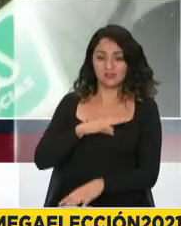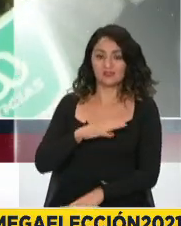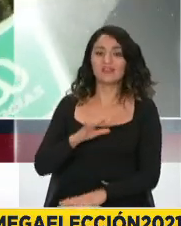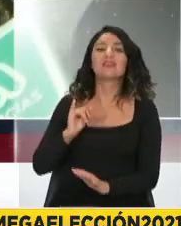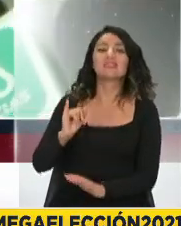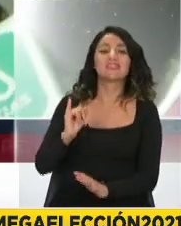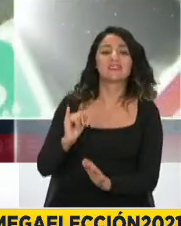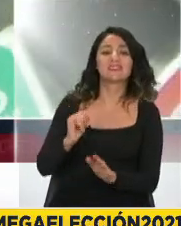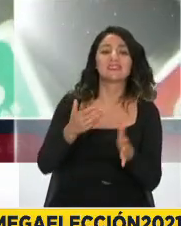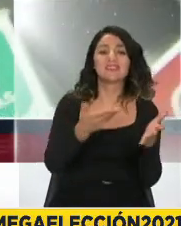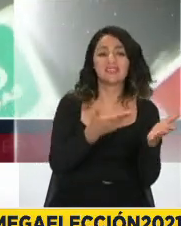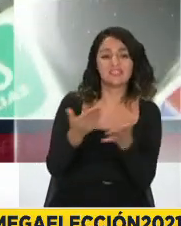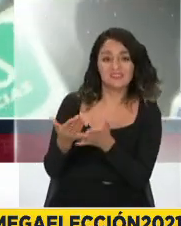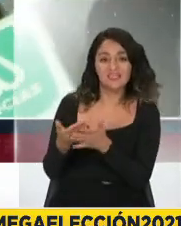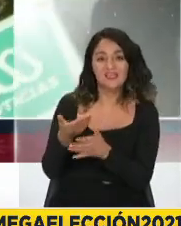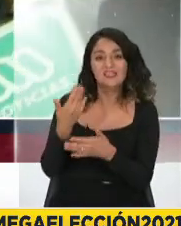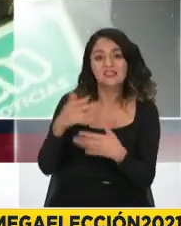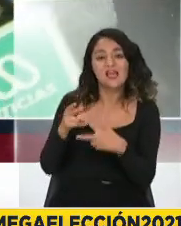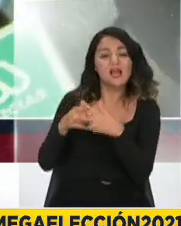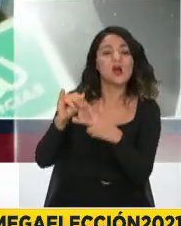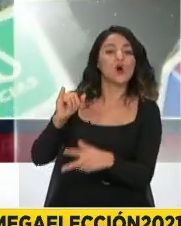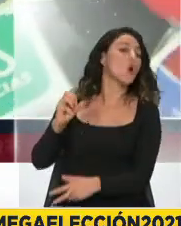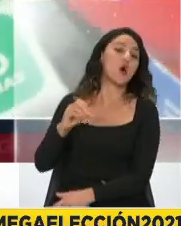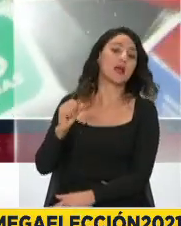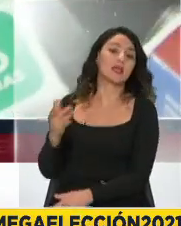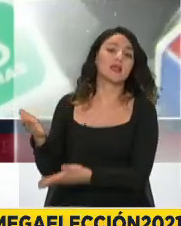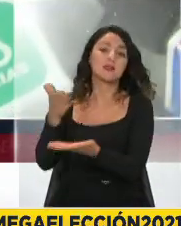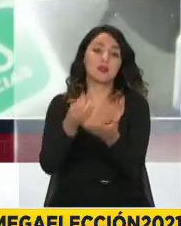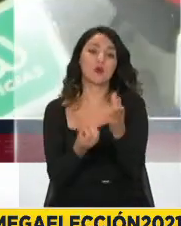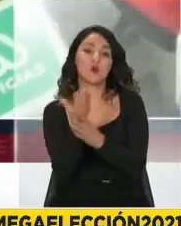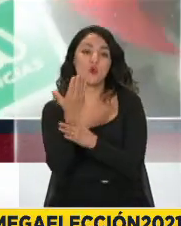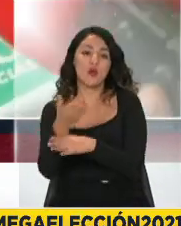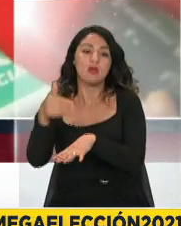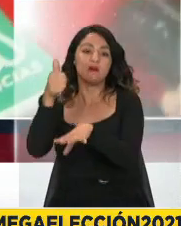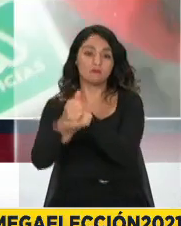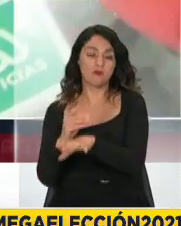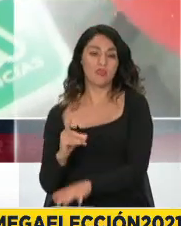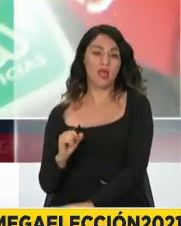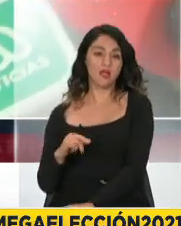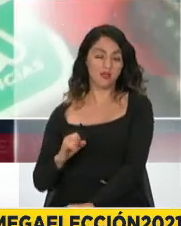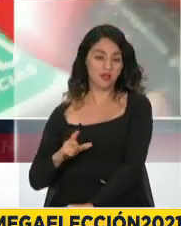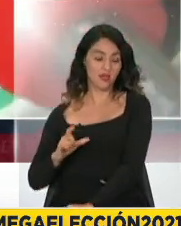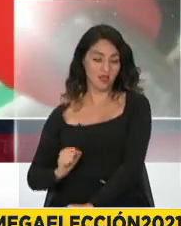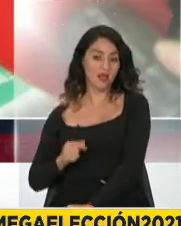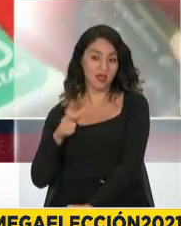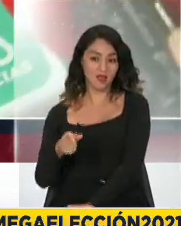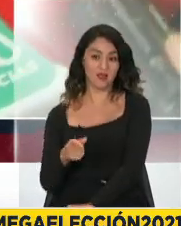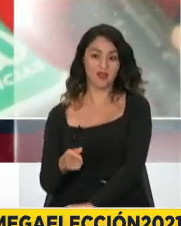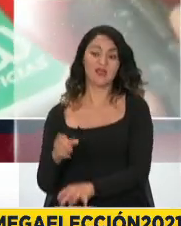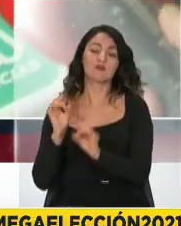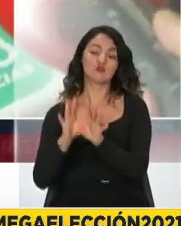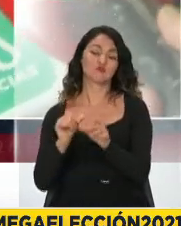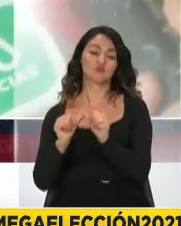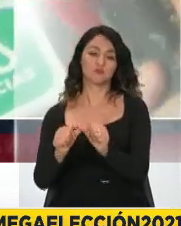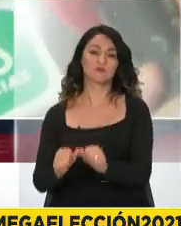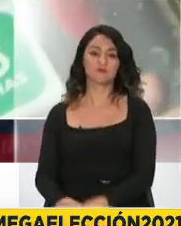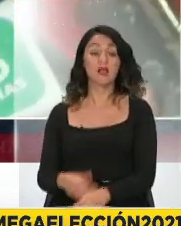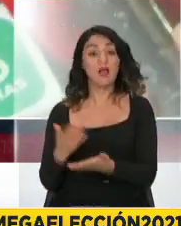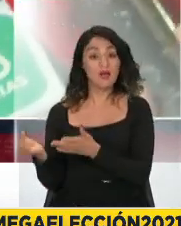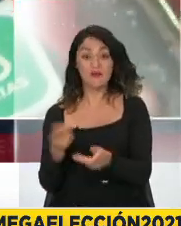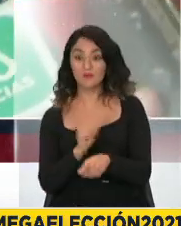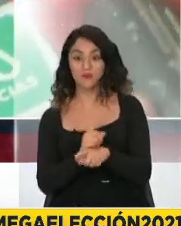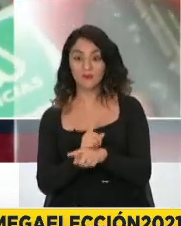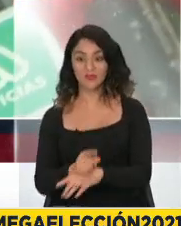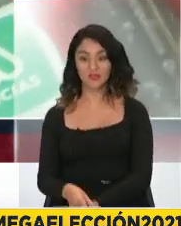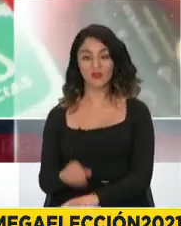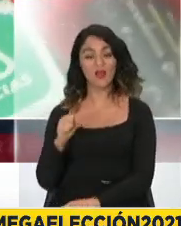nueva alcaldesa de Las Condes, como ya decíamos, su delfina, ¿no? Bueno, carrera propia para Daniela Peñaloza, quien se queda con la alcaldía de Las Condes. Vamos de inmediato